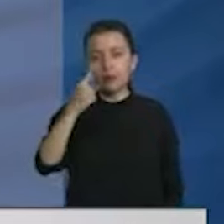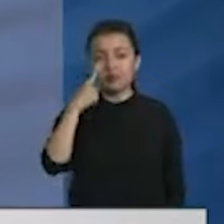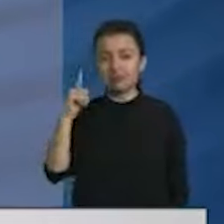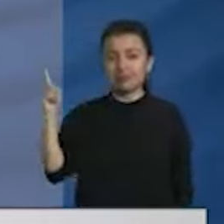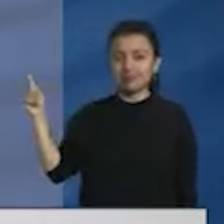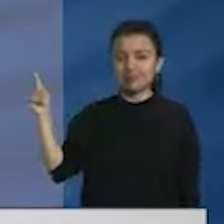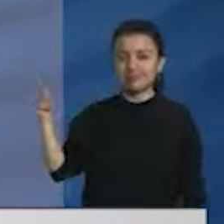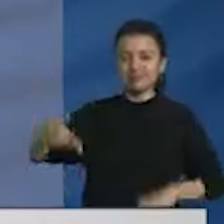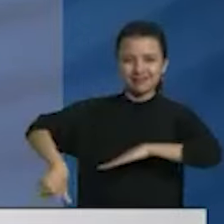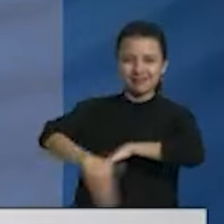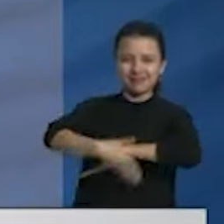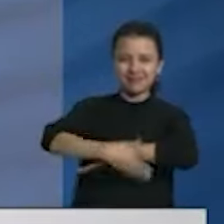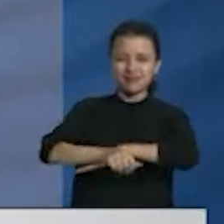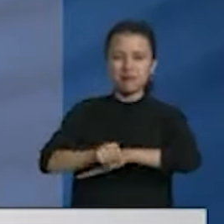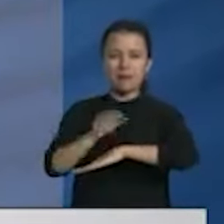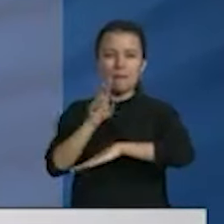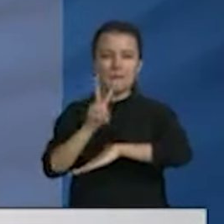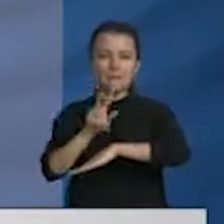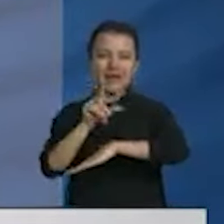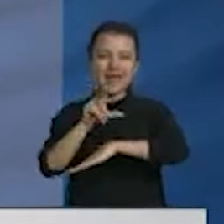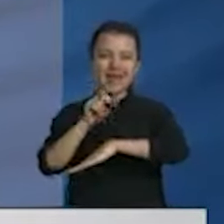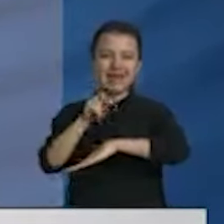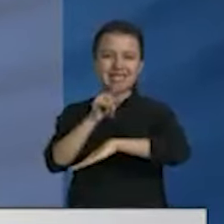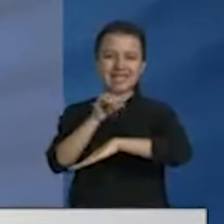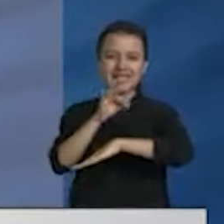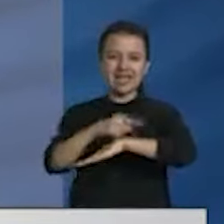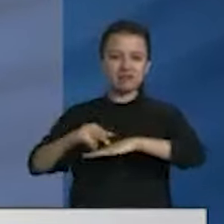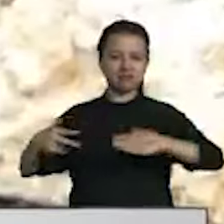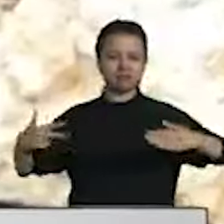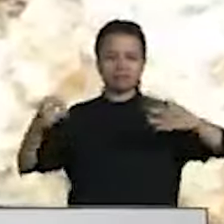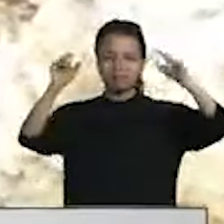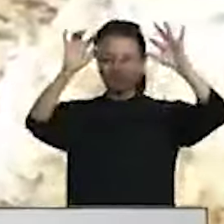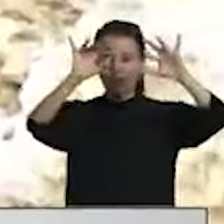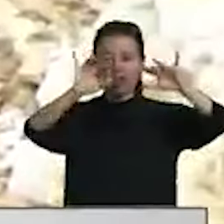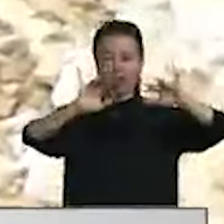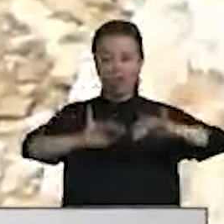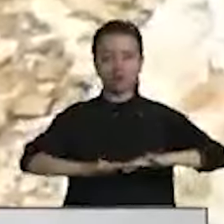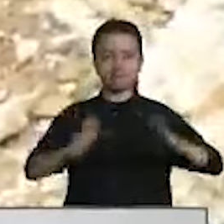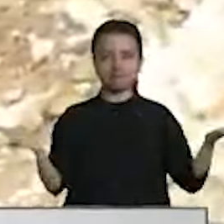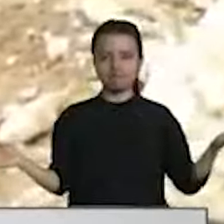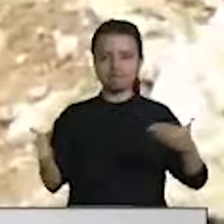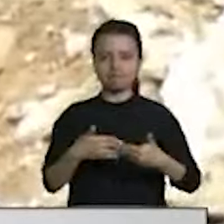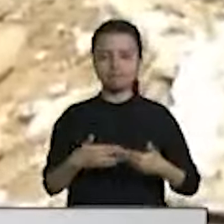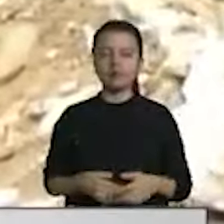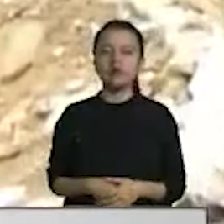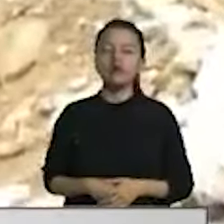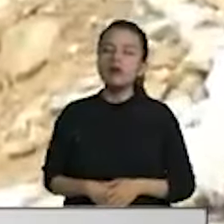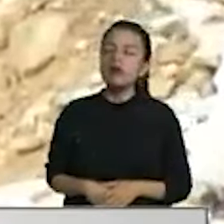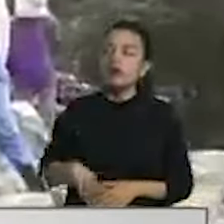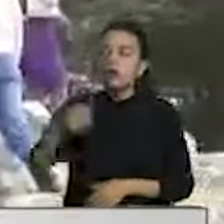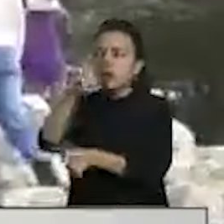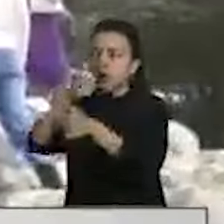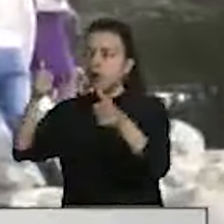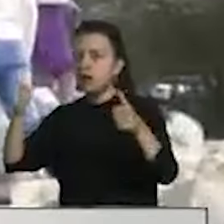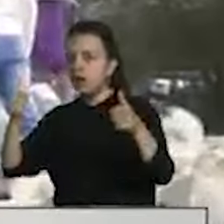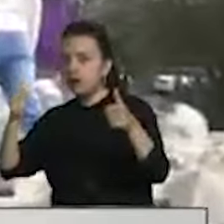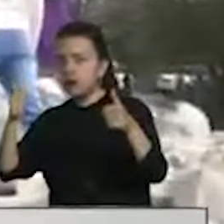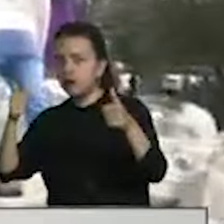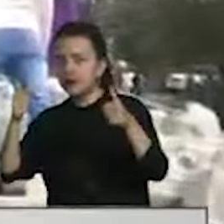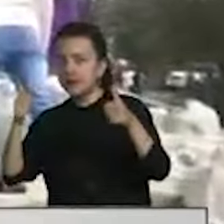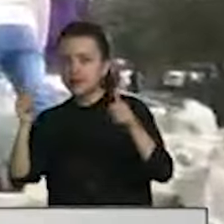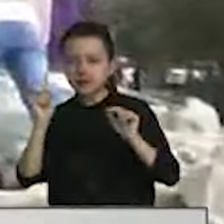La Balastrera que ha ocasionado un complejo taponamiento de la vía. Ante la presunta negligencia por parte de las autoridades, los habitantes